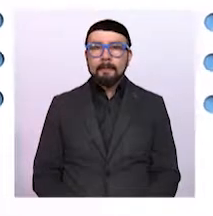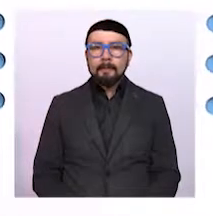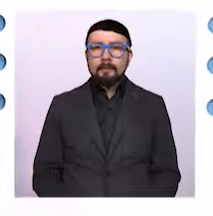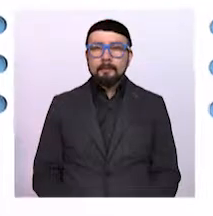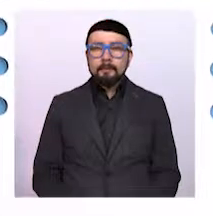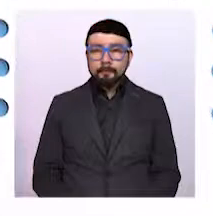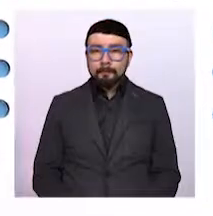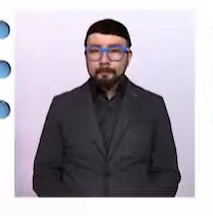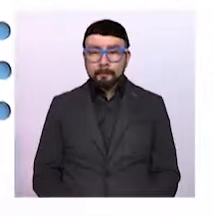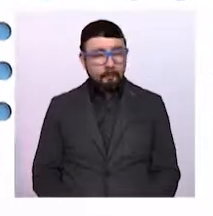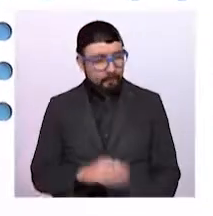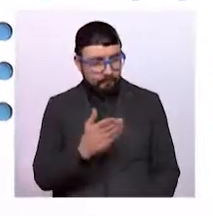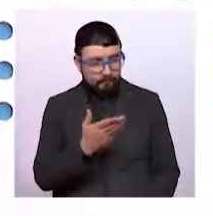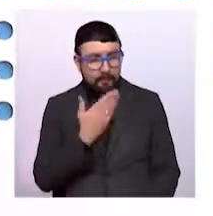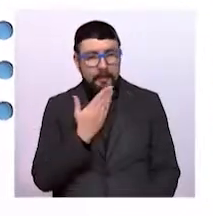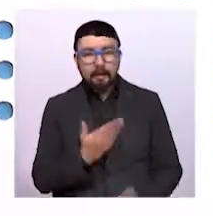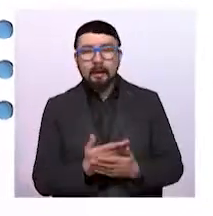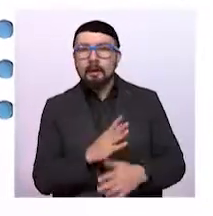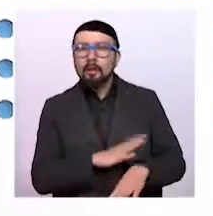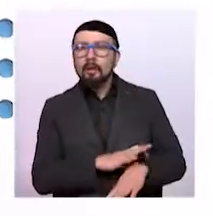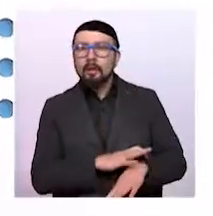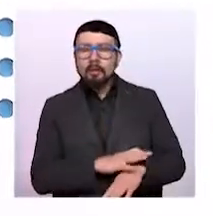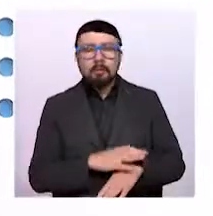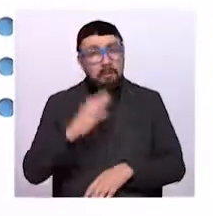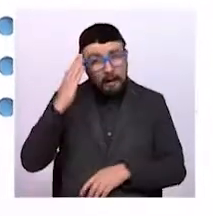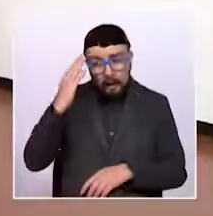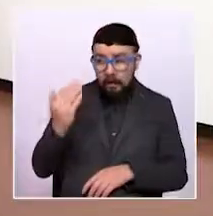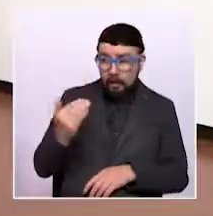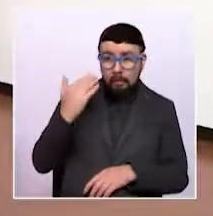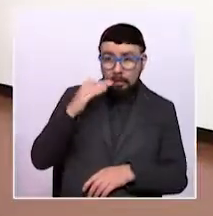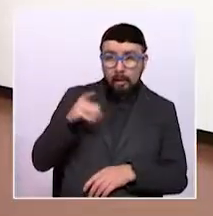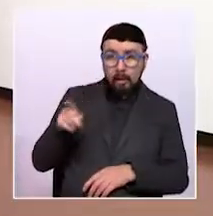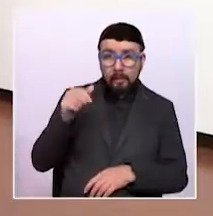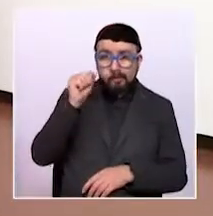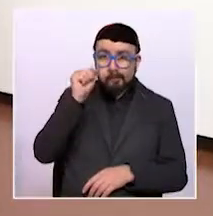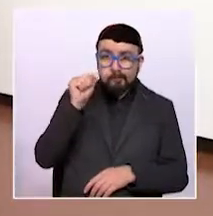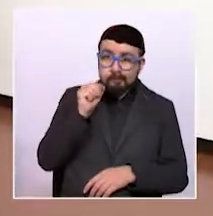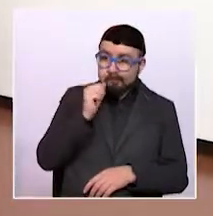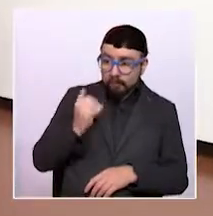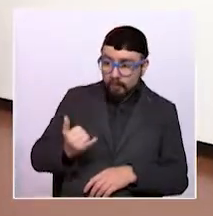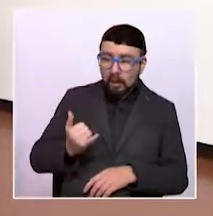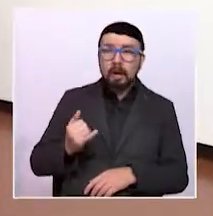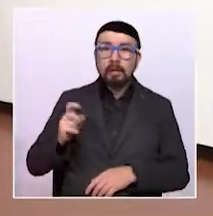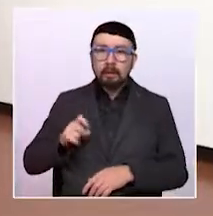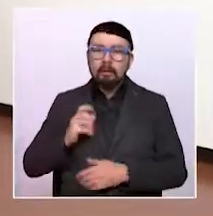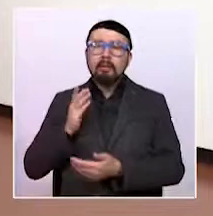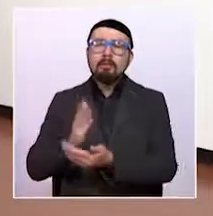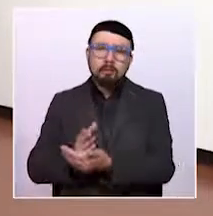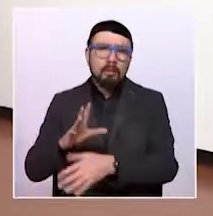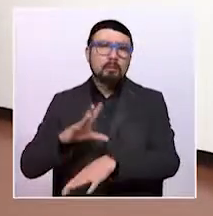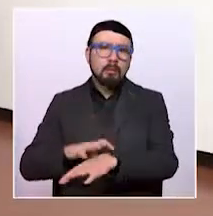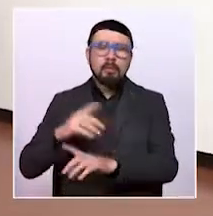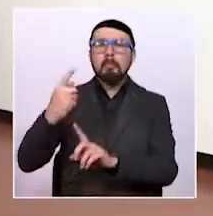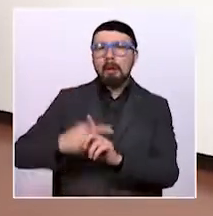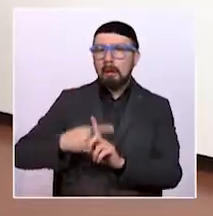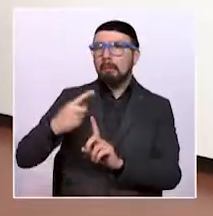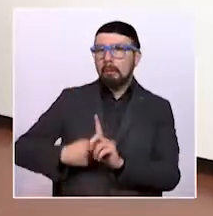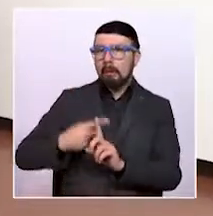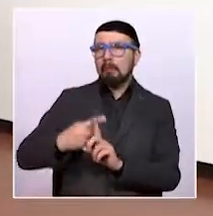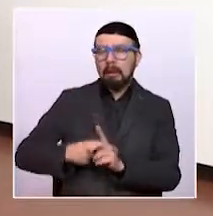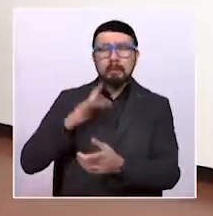muy bien doctora sabemos que las mujeres cuando están en embarazo deben asistir a unos controles durante su embarazo